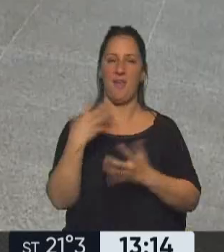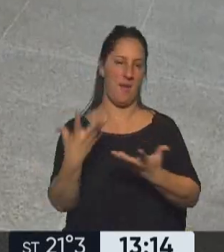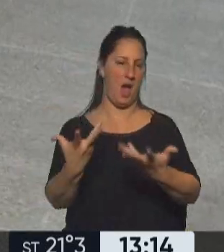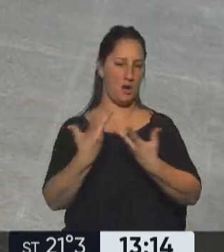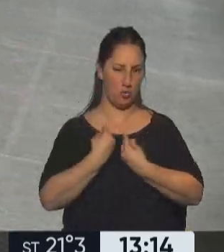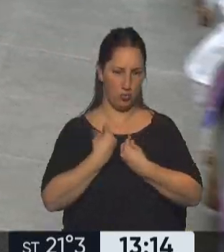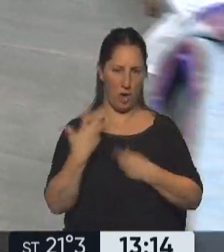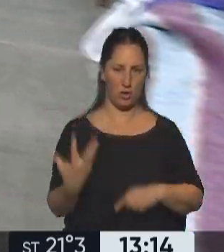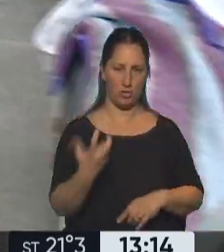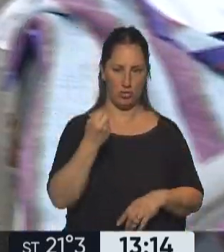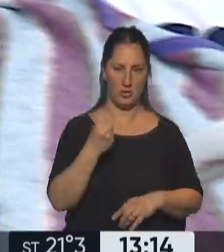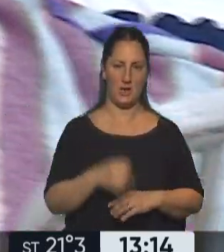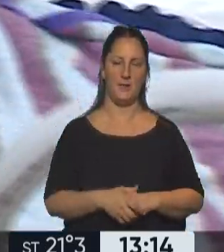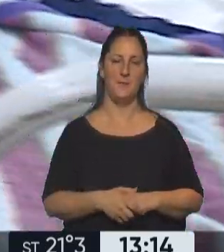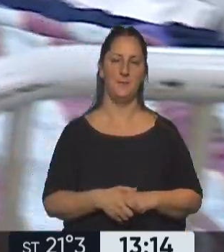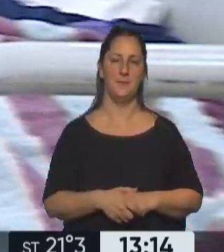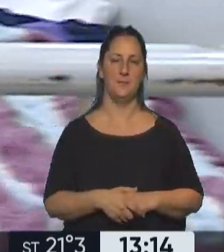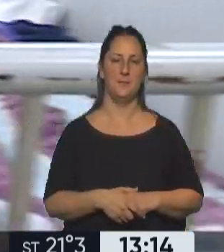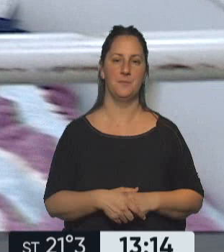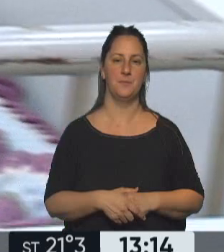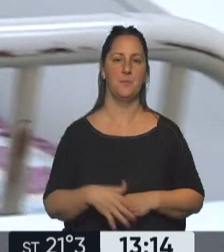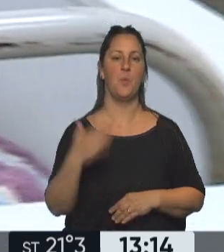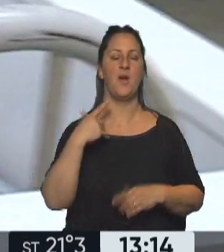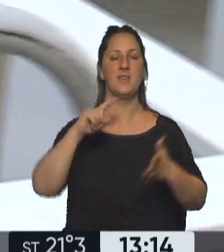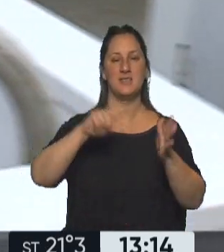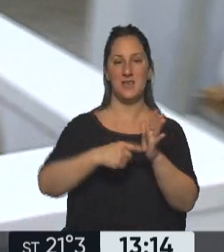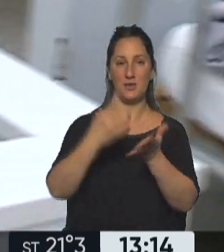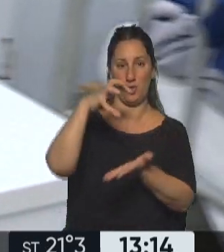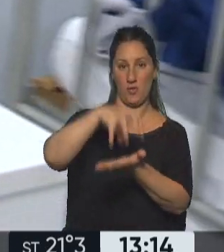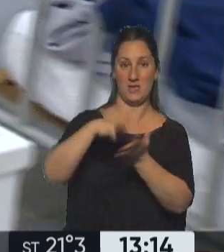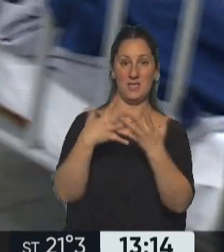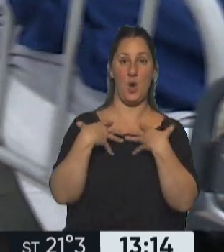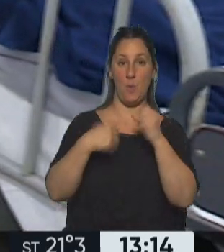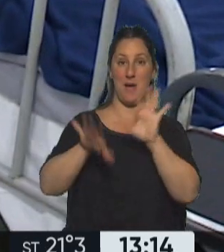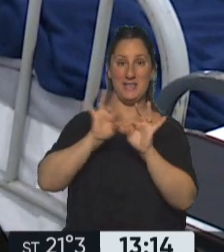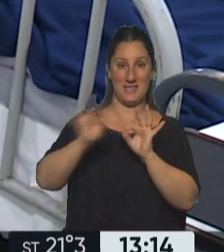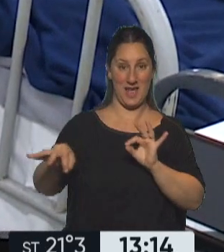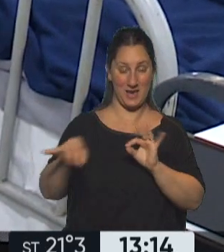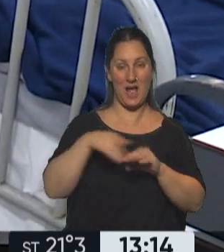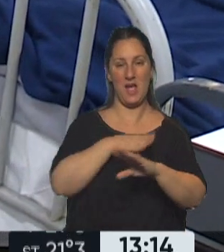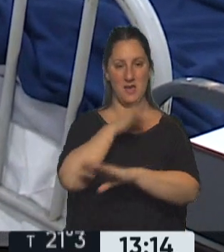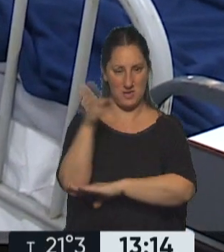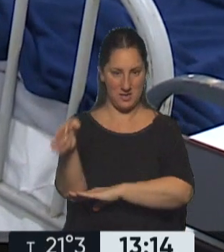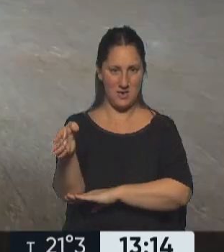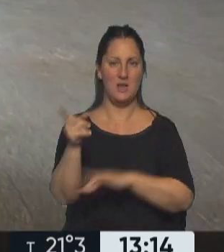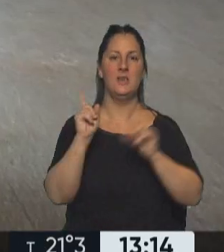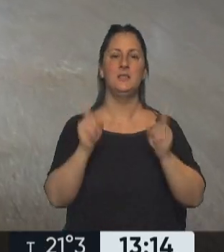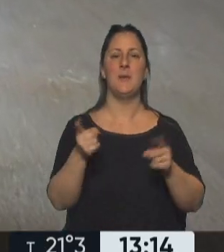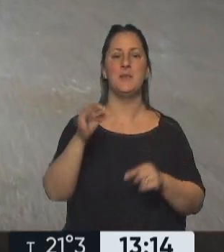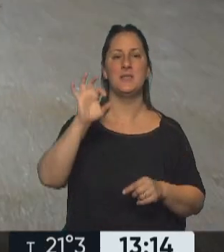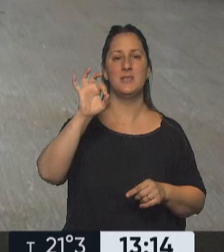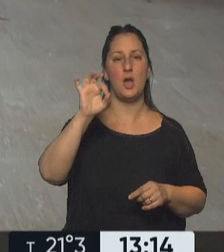necesaria. Entonces, en ese sentido, se puede acudir al centro de salud más cercano que tengamos y también, como dije recién, llamar